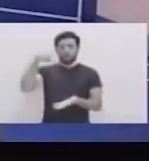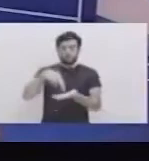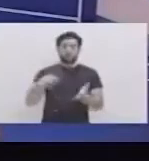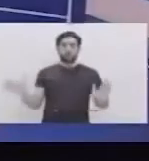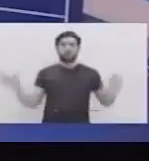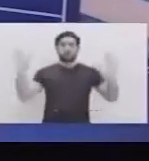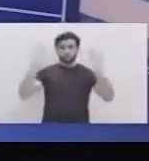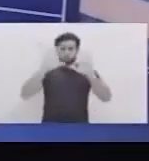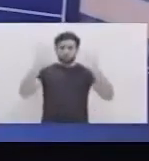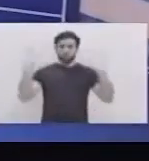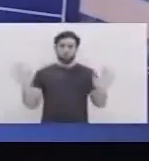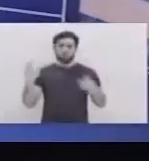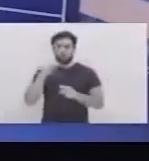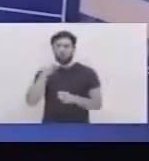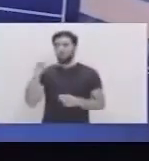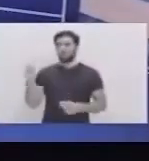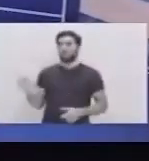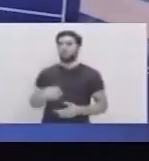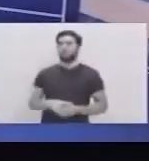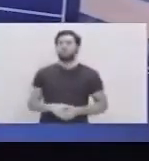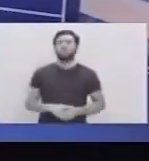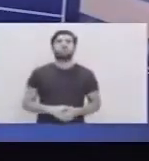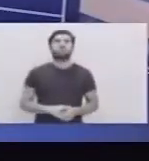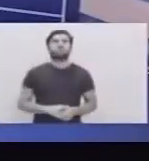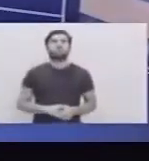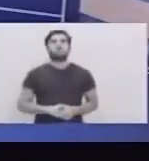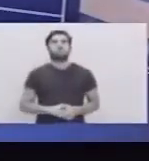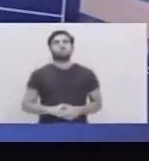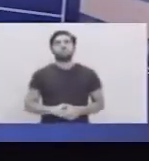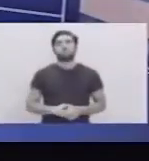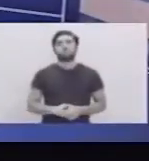Realizo 10 payasitos.